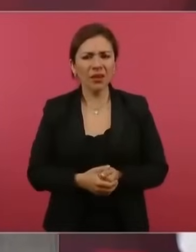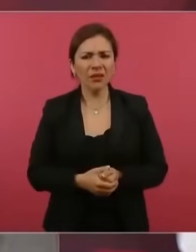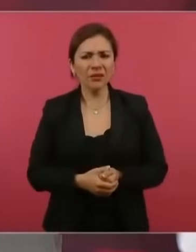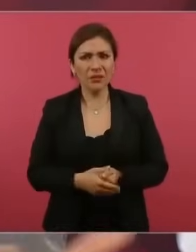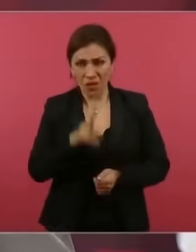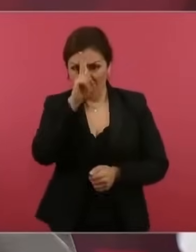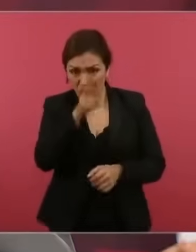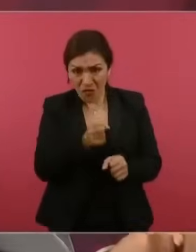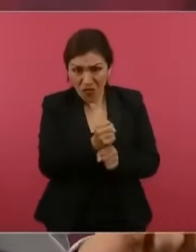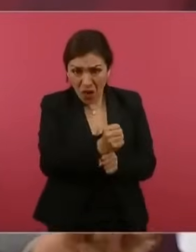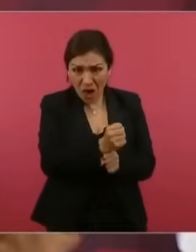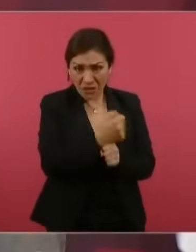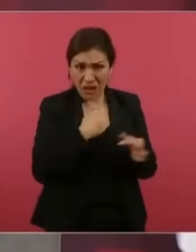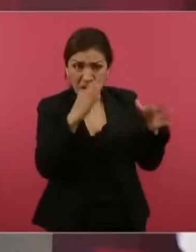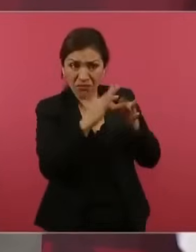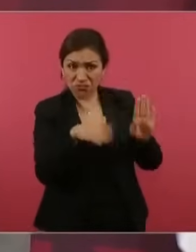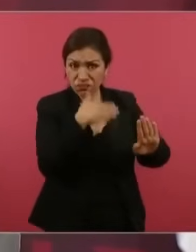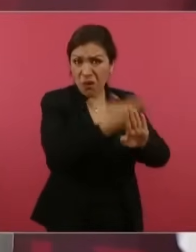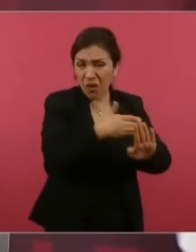violencia puede